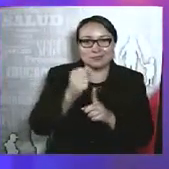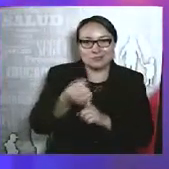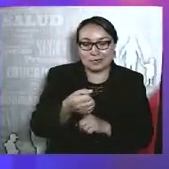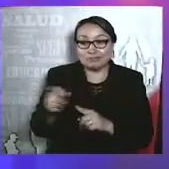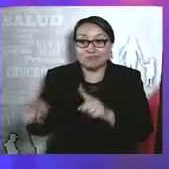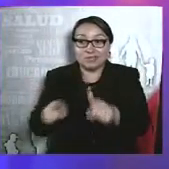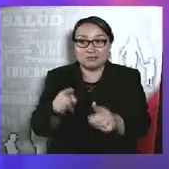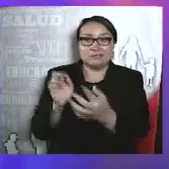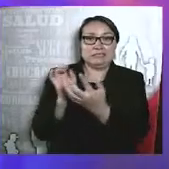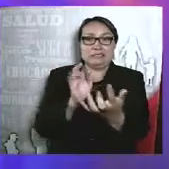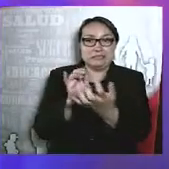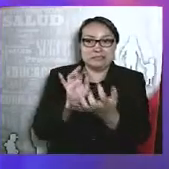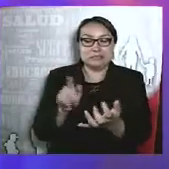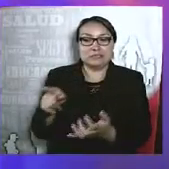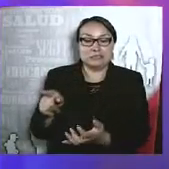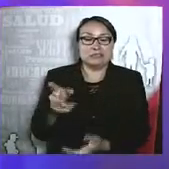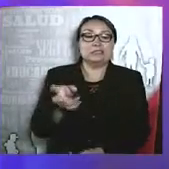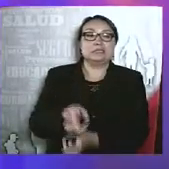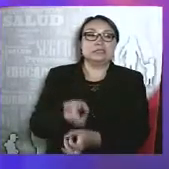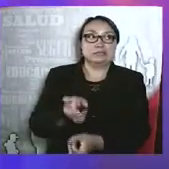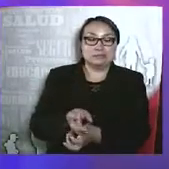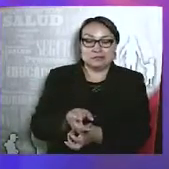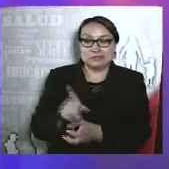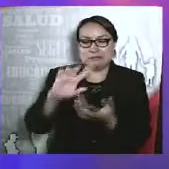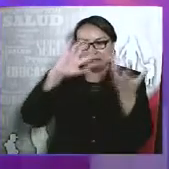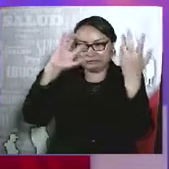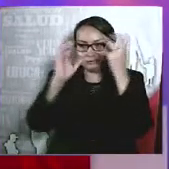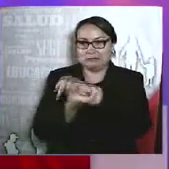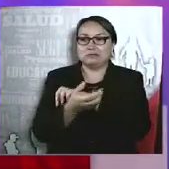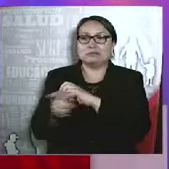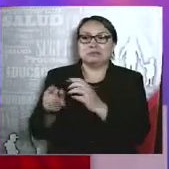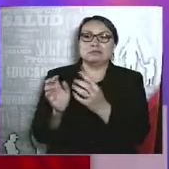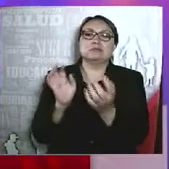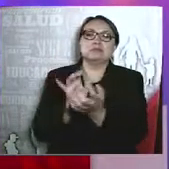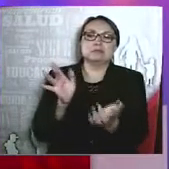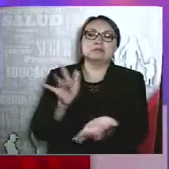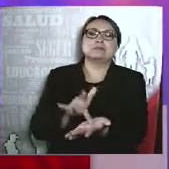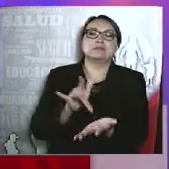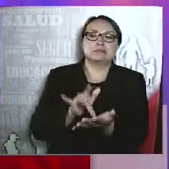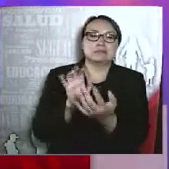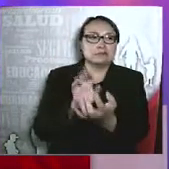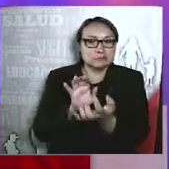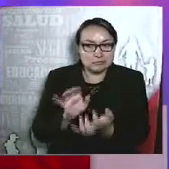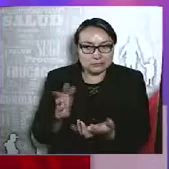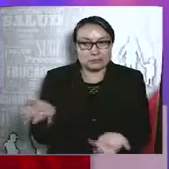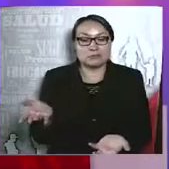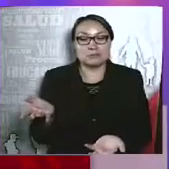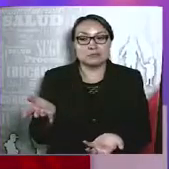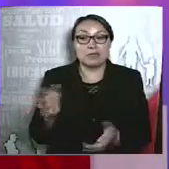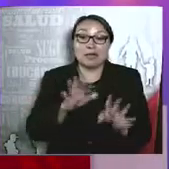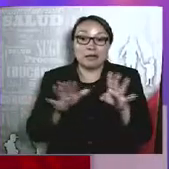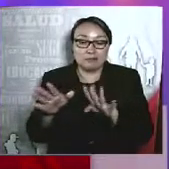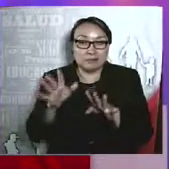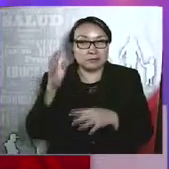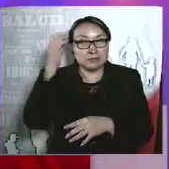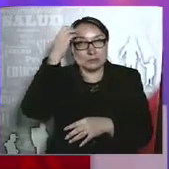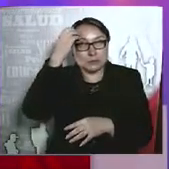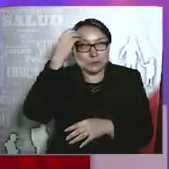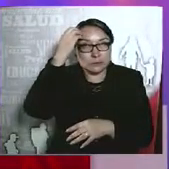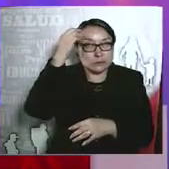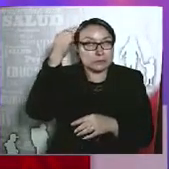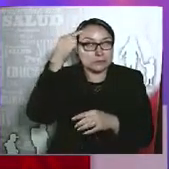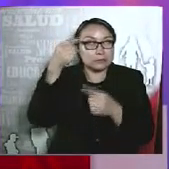porque entendemos que las afectaciones de haber participado en la guerra no necesariamente tienen que dejar patologías mentales, pero sí